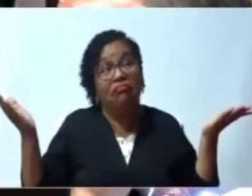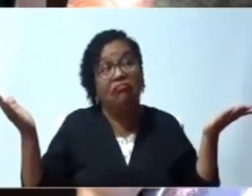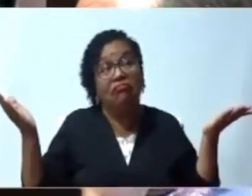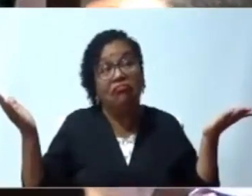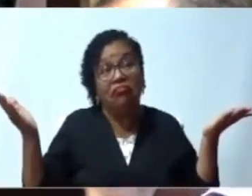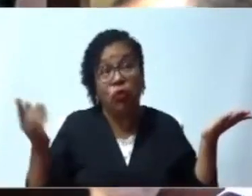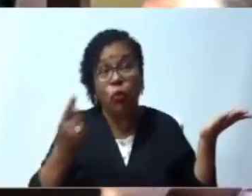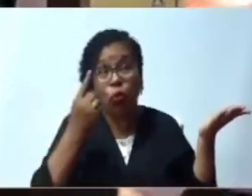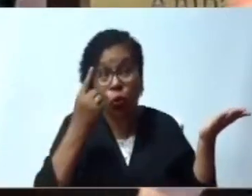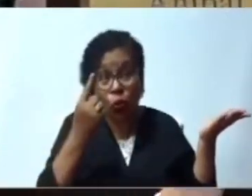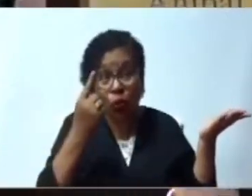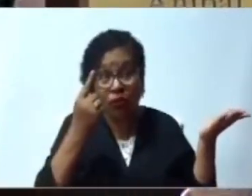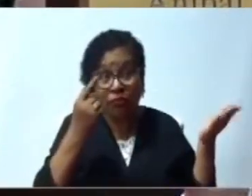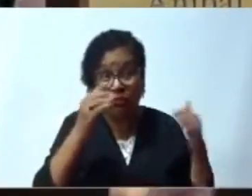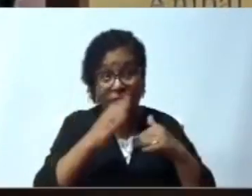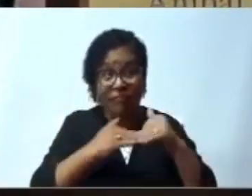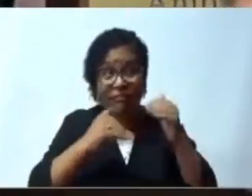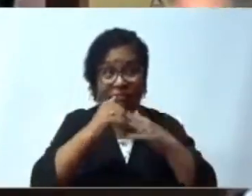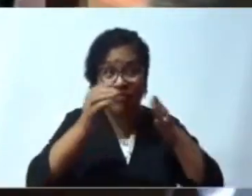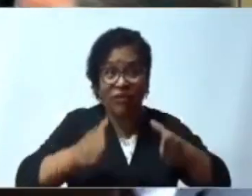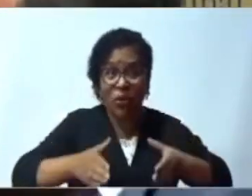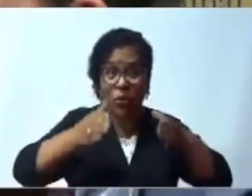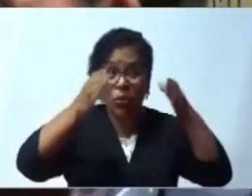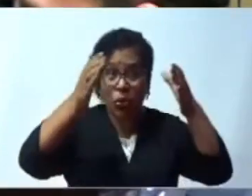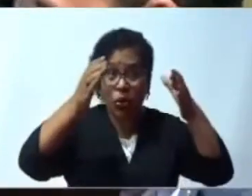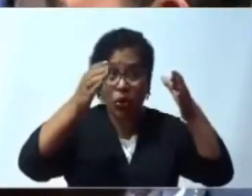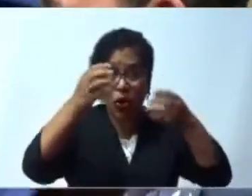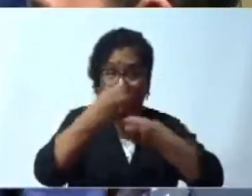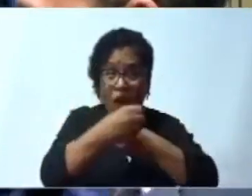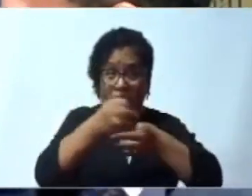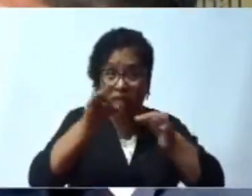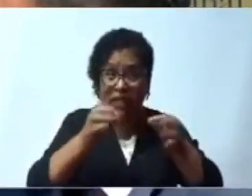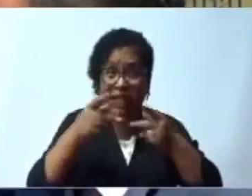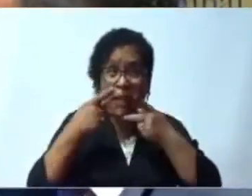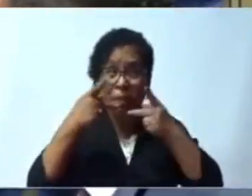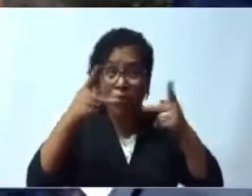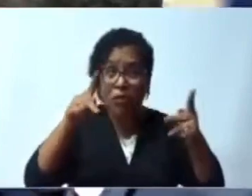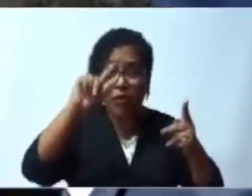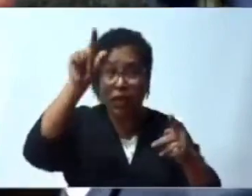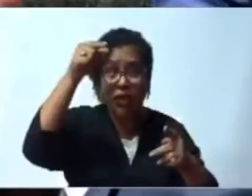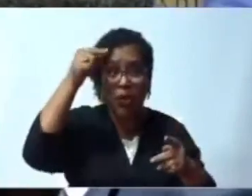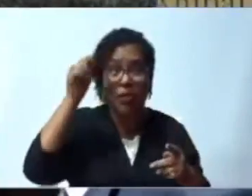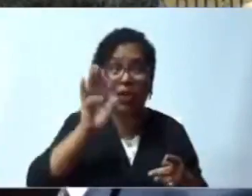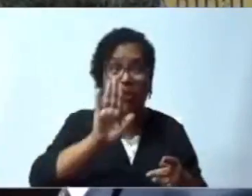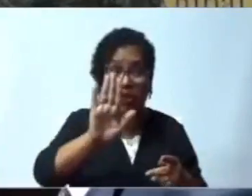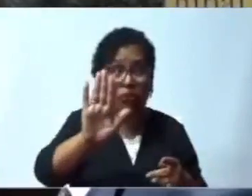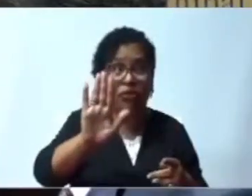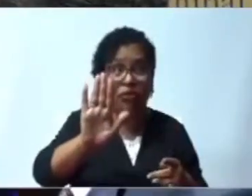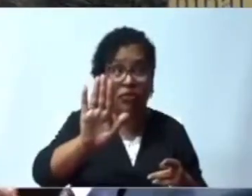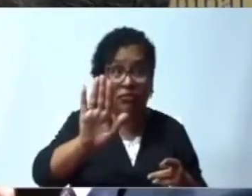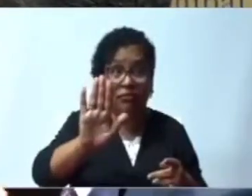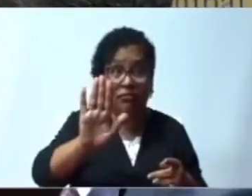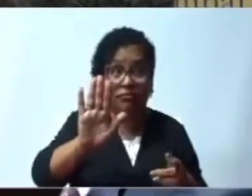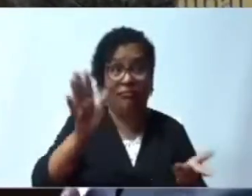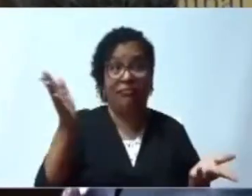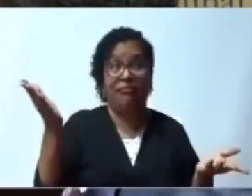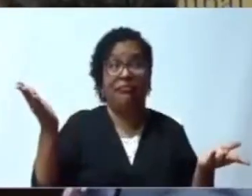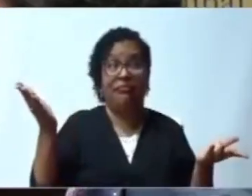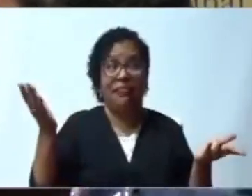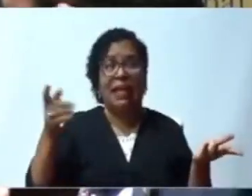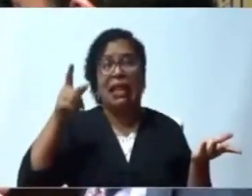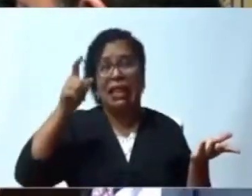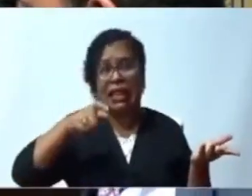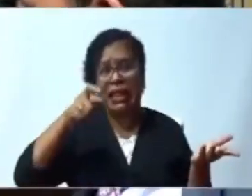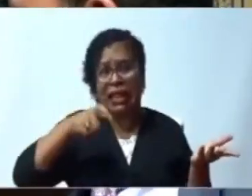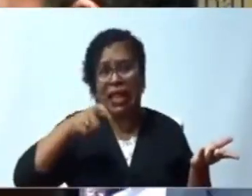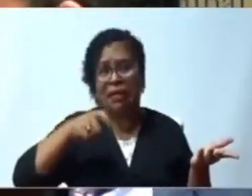un edificio de oficinas gubernamentales en La Romana, tenemos que reparar el que hay, adecuarlo, y las